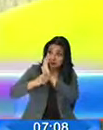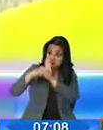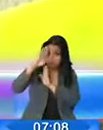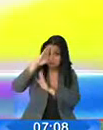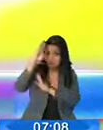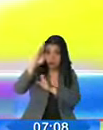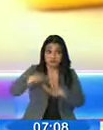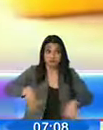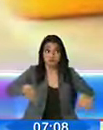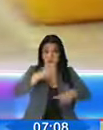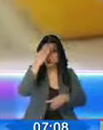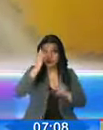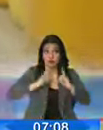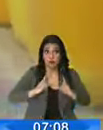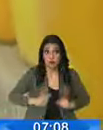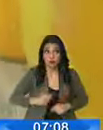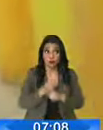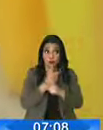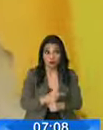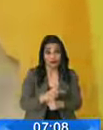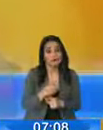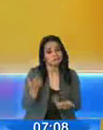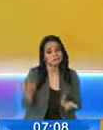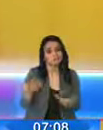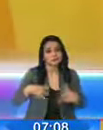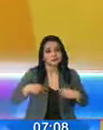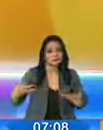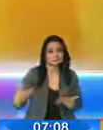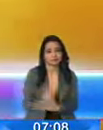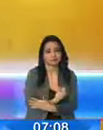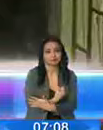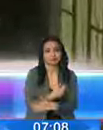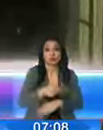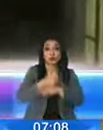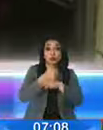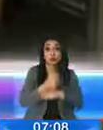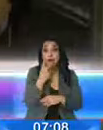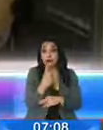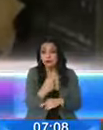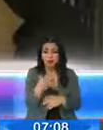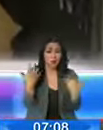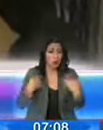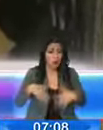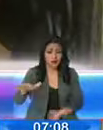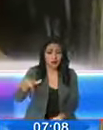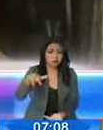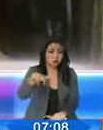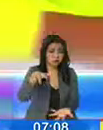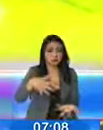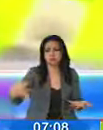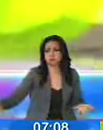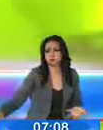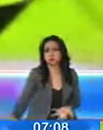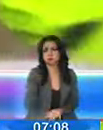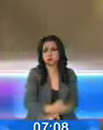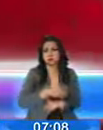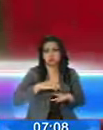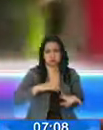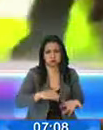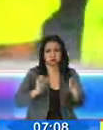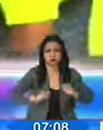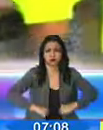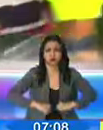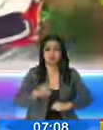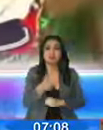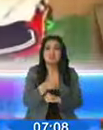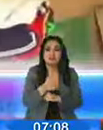preocupación de la salud. La consigna de las autoridades es desaparecer cuantos litros existan de licor artesanal elaborado